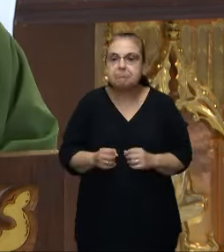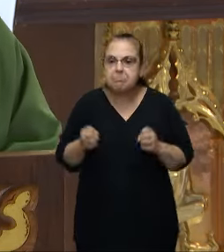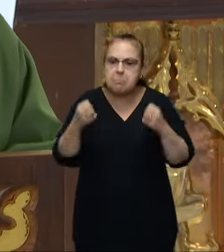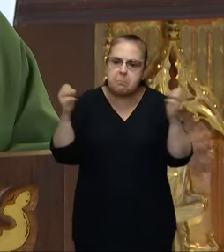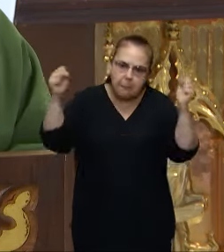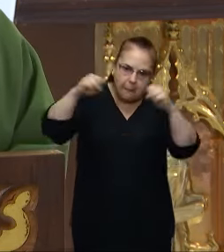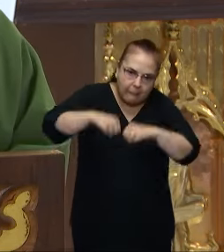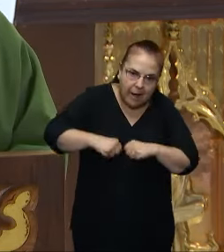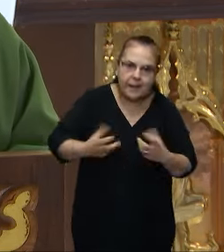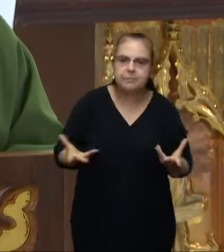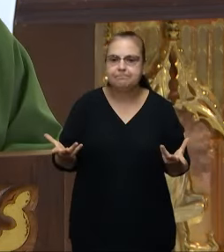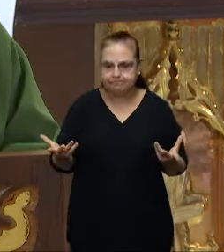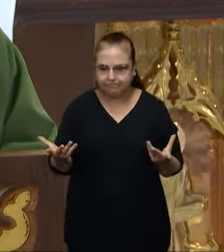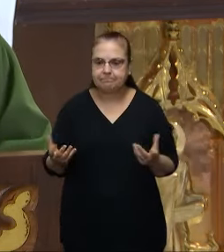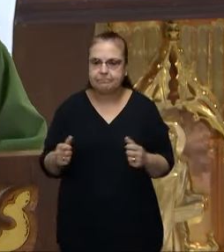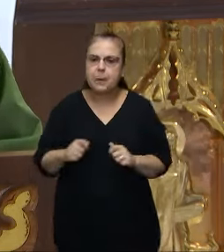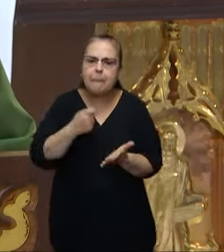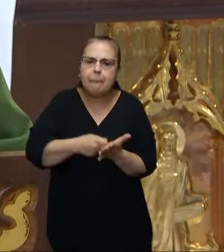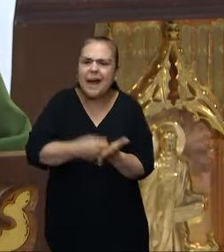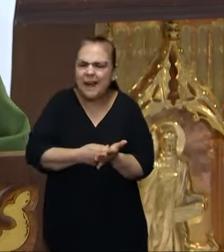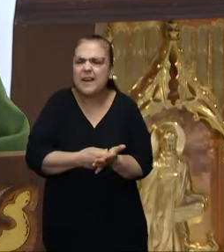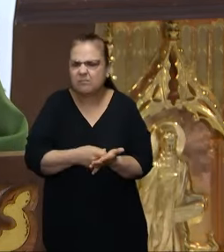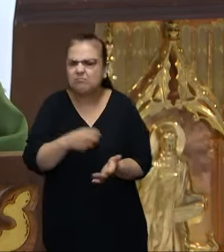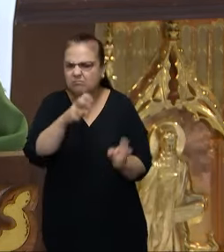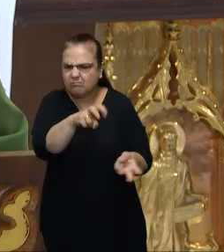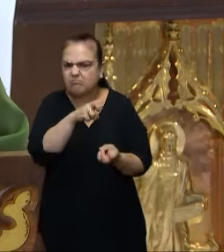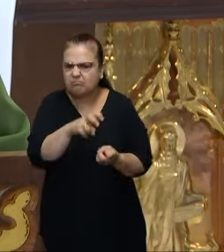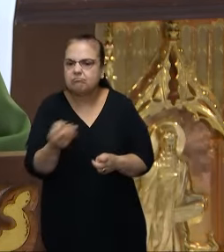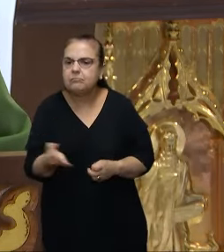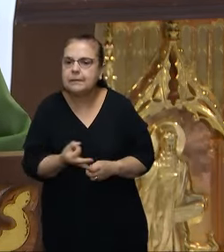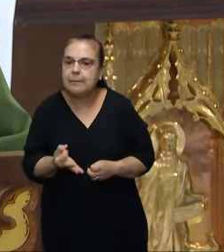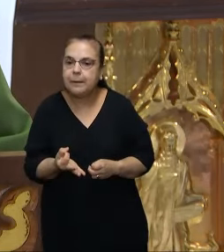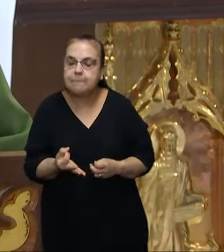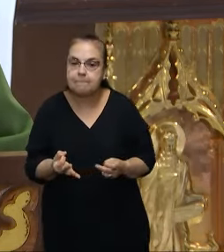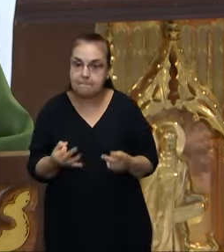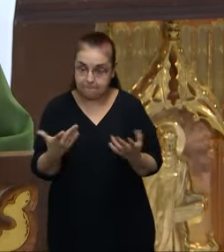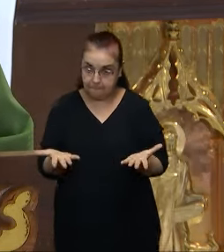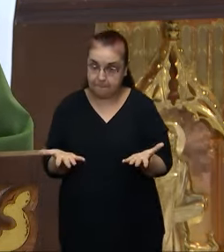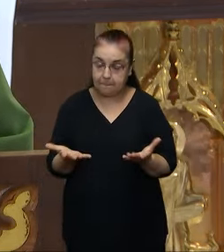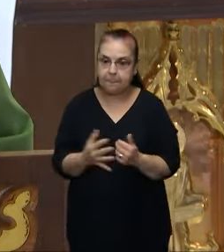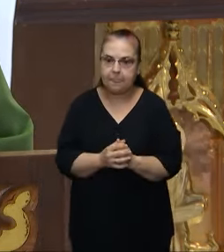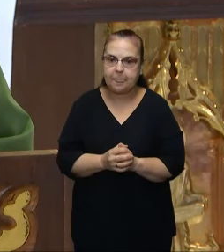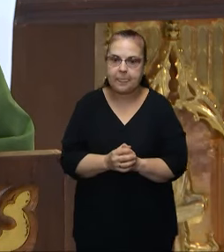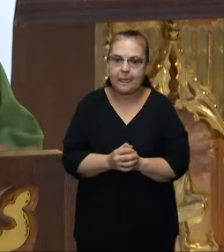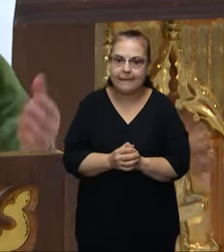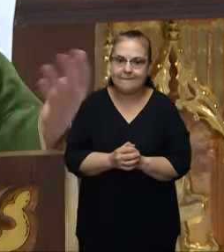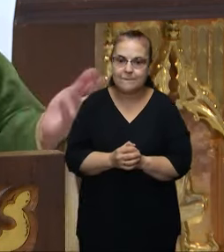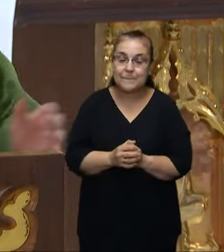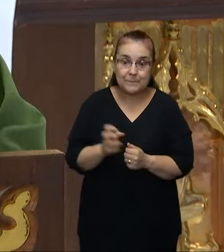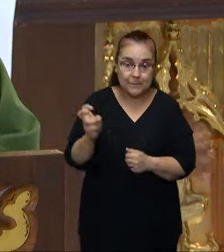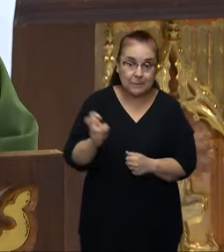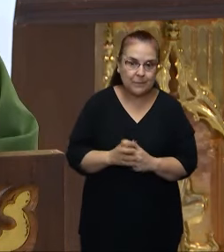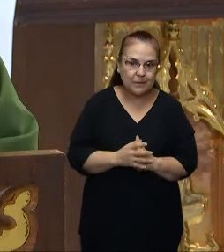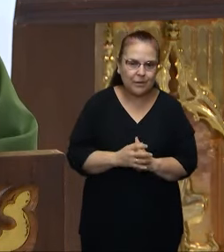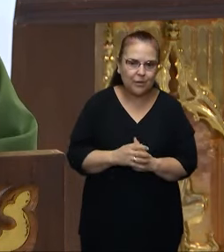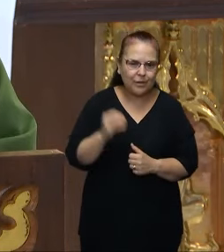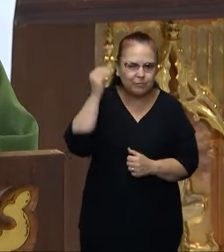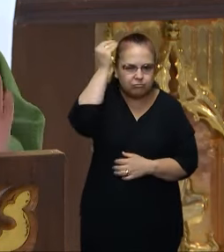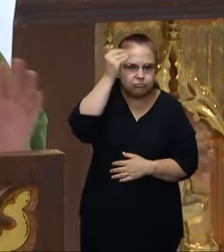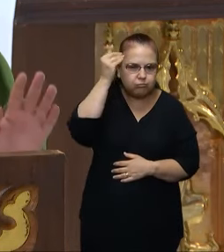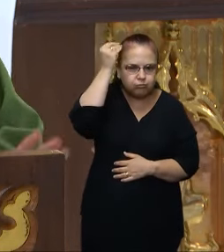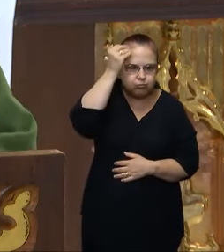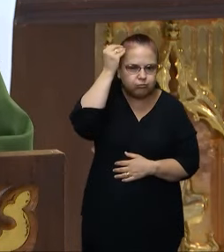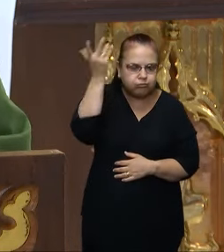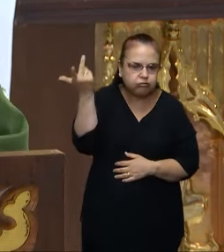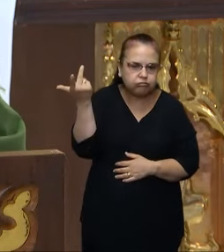ejemplo hay que pagar el impuesto y y ahí es donde nos viene a la cabeza a mí al menos me venía a la